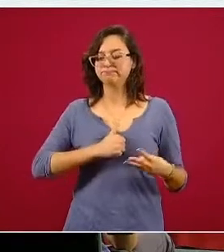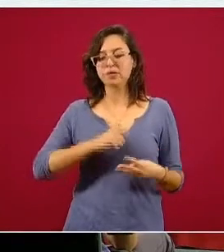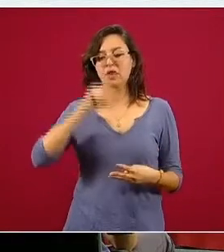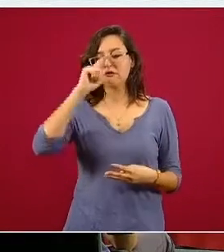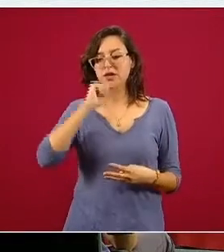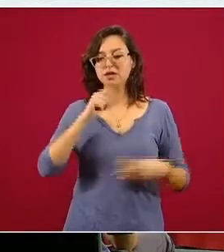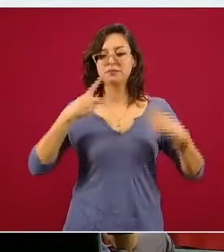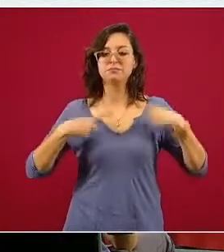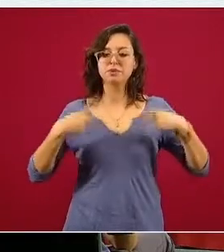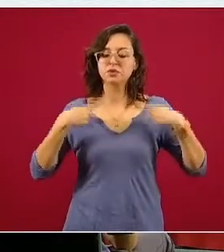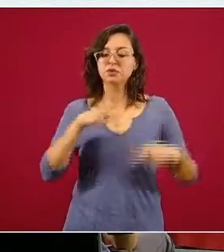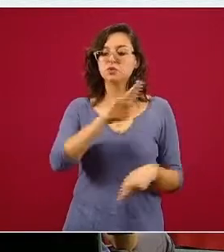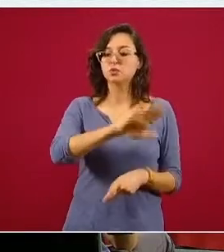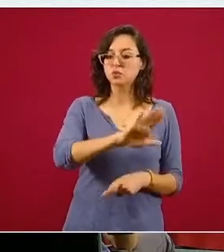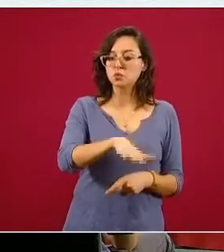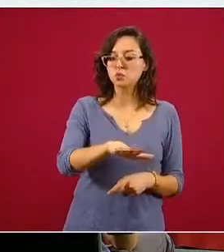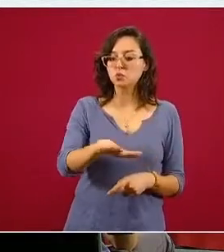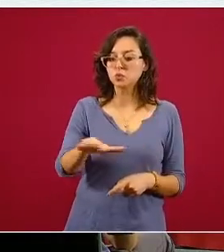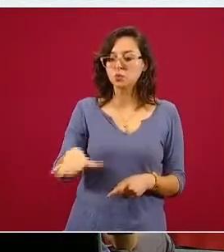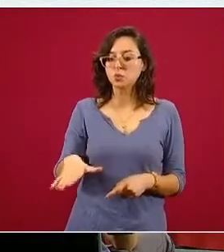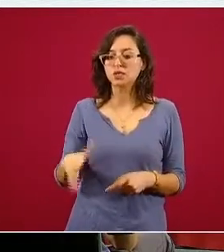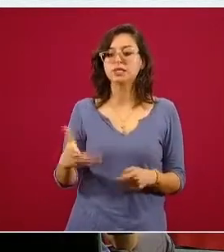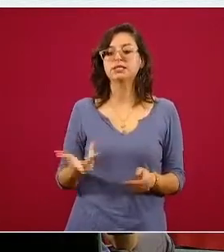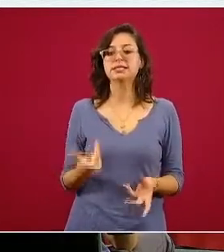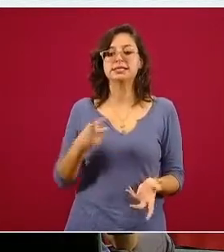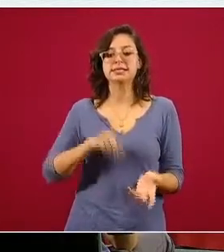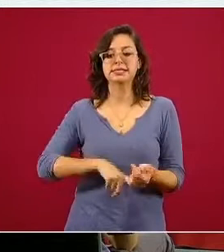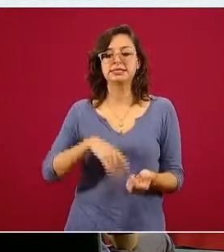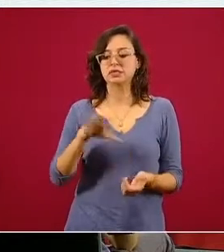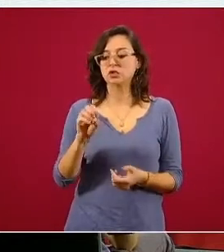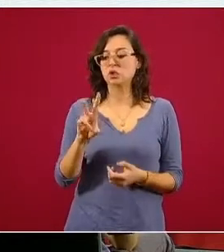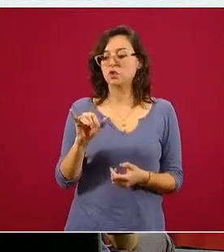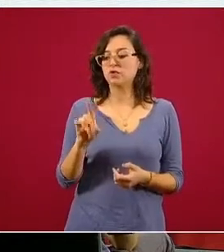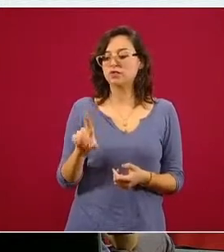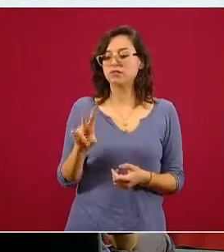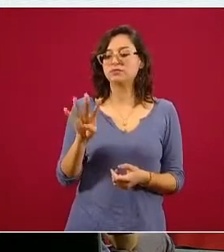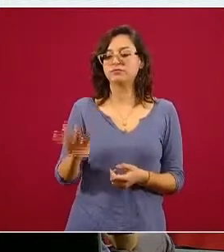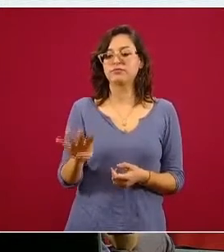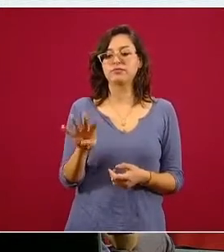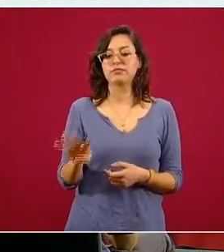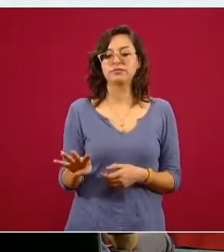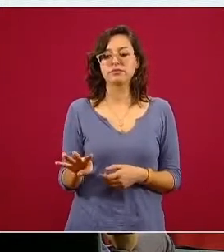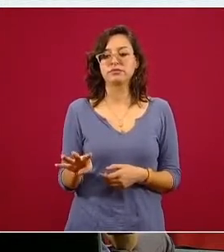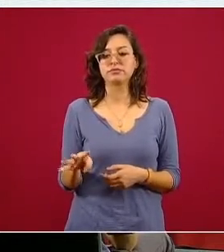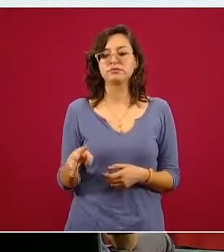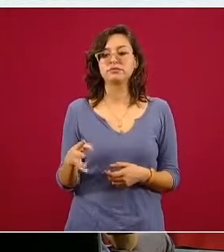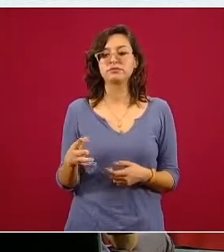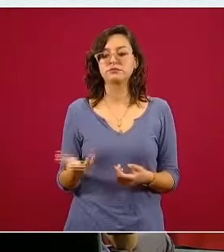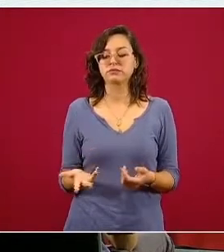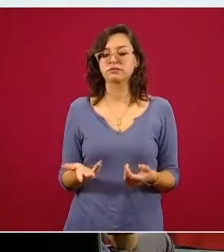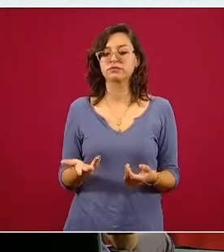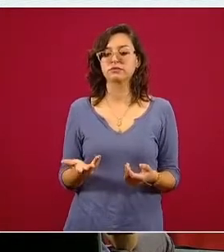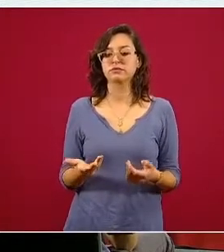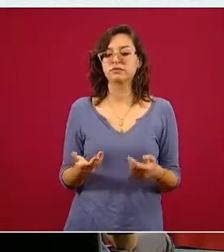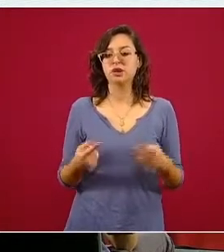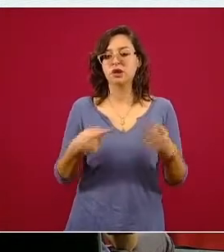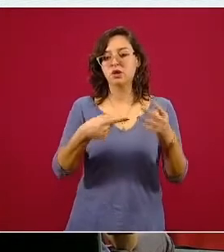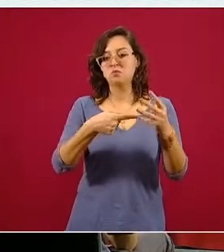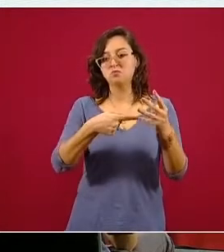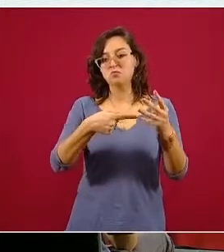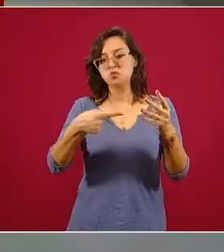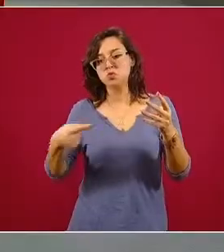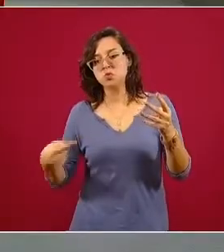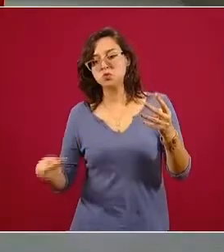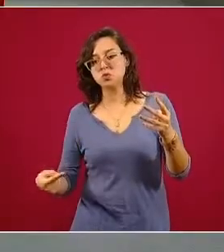las personas que han perdido la vida por complicaciones de COVID-19, es que la tendencia descendente que vemos desde la